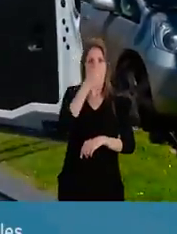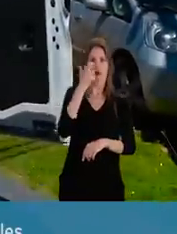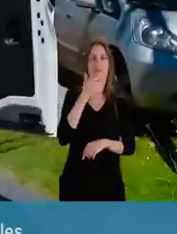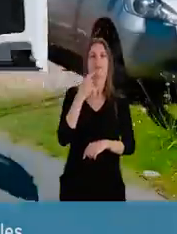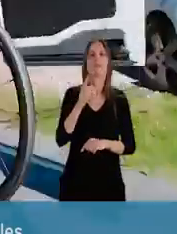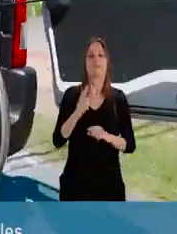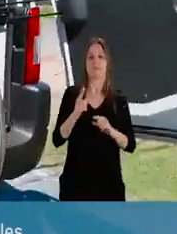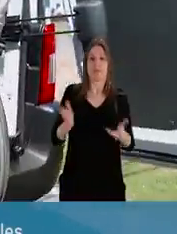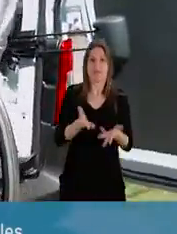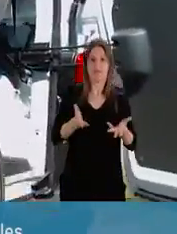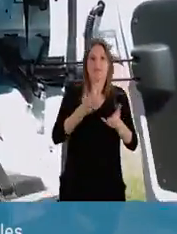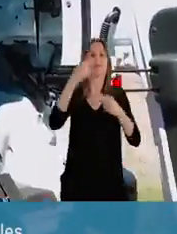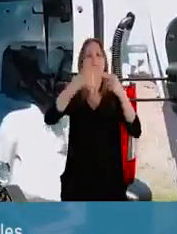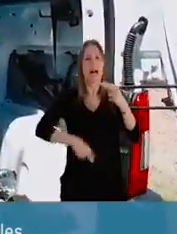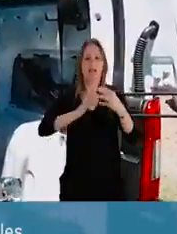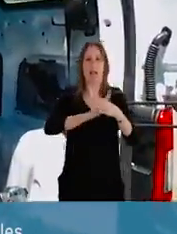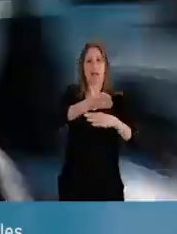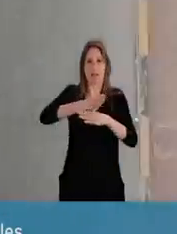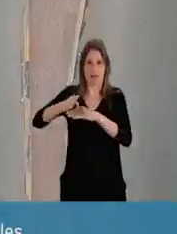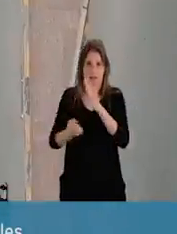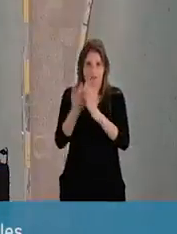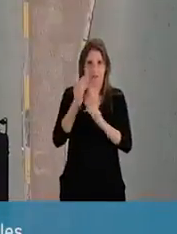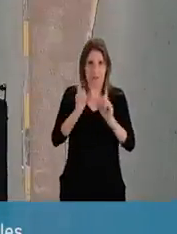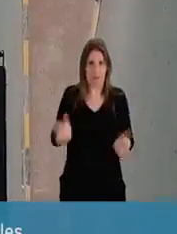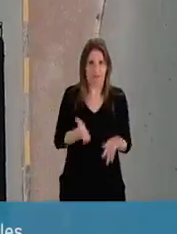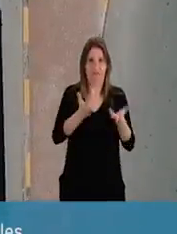promover la incorporación de taxis accesibles,